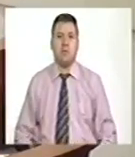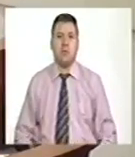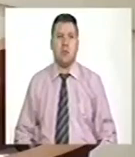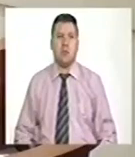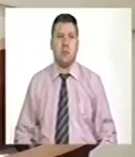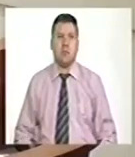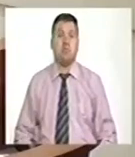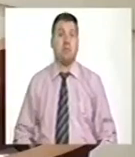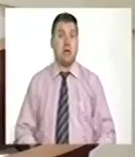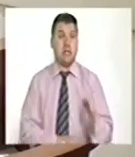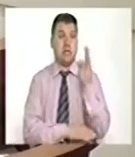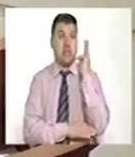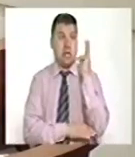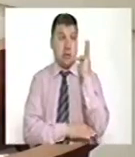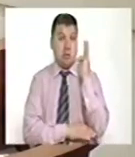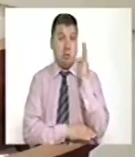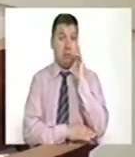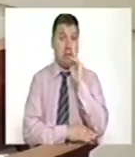En testimonio